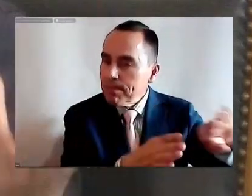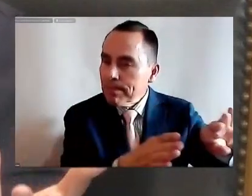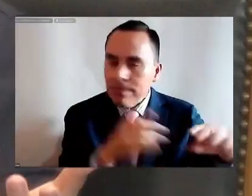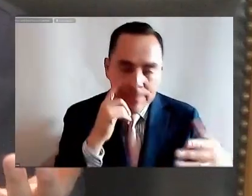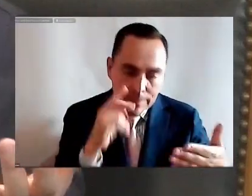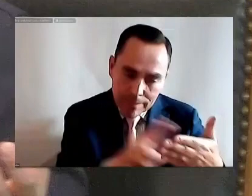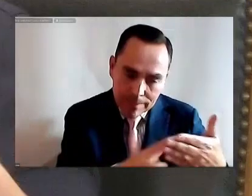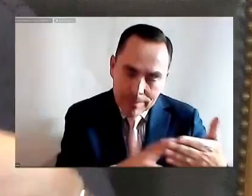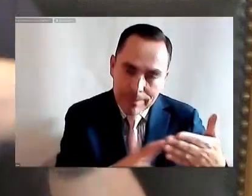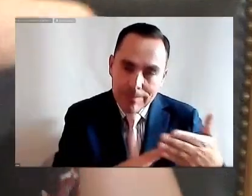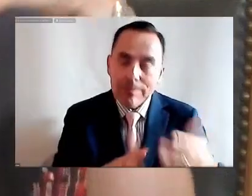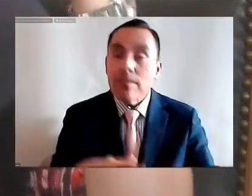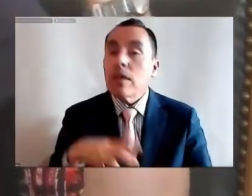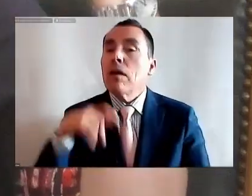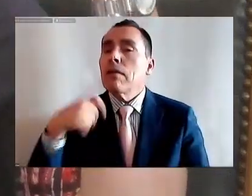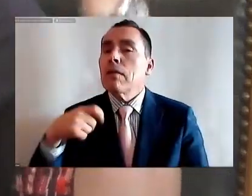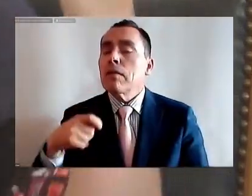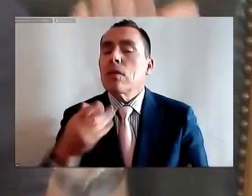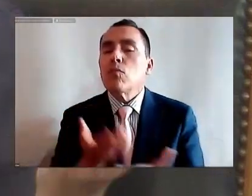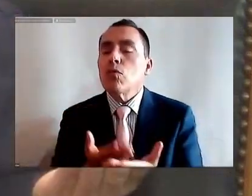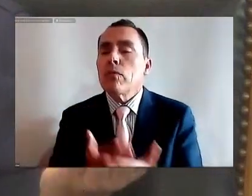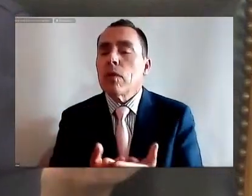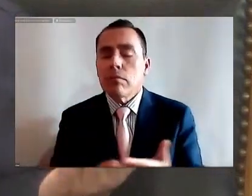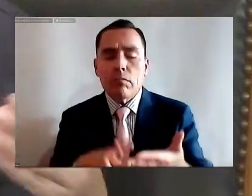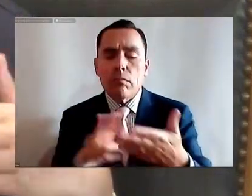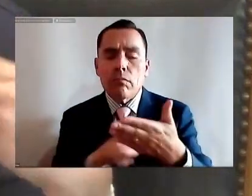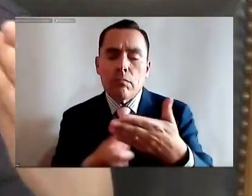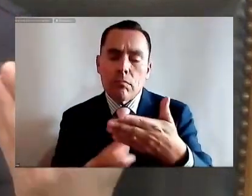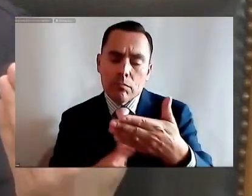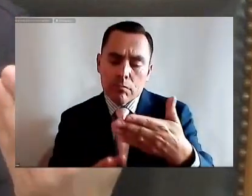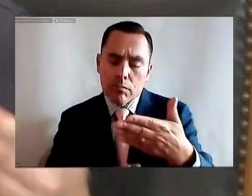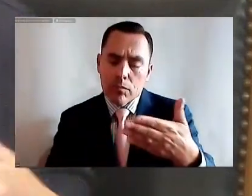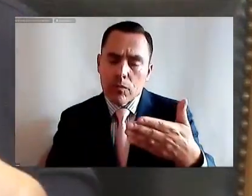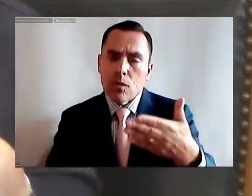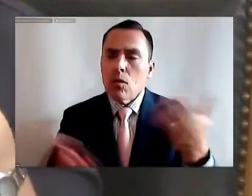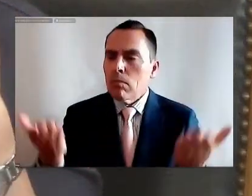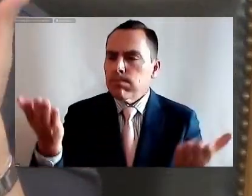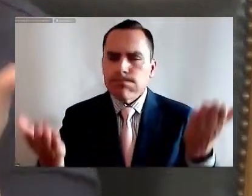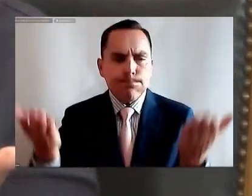que valoramos la prueba, la forma en que definimos los estándares que vamos a aplicar